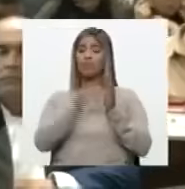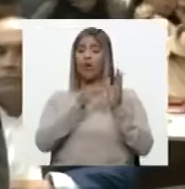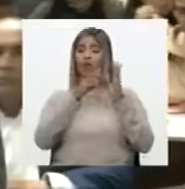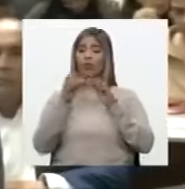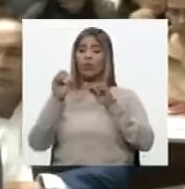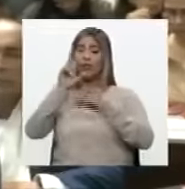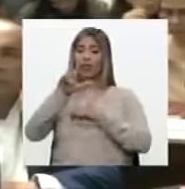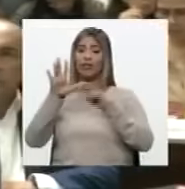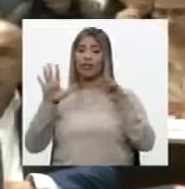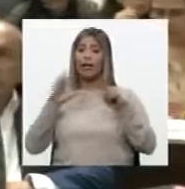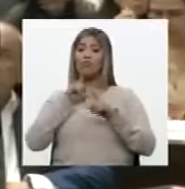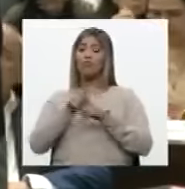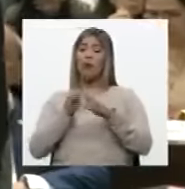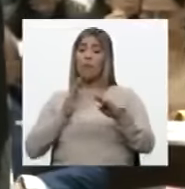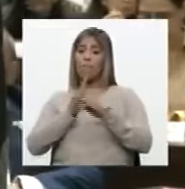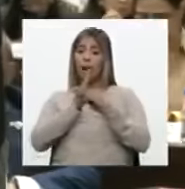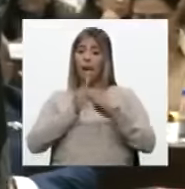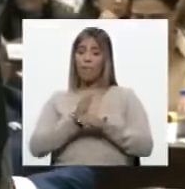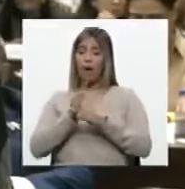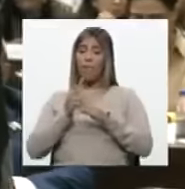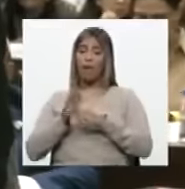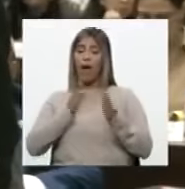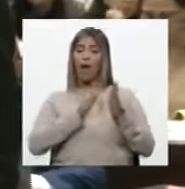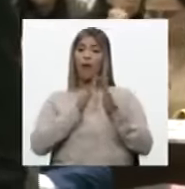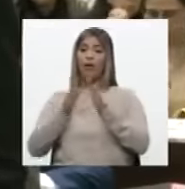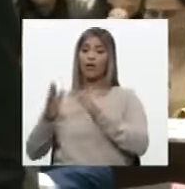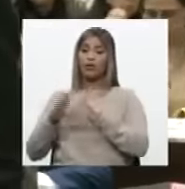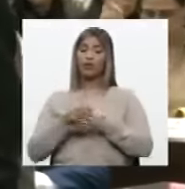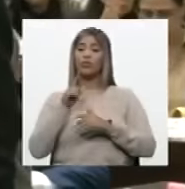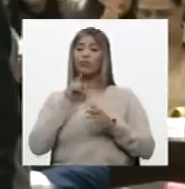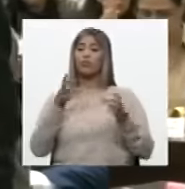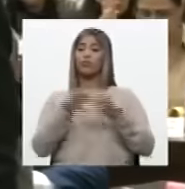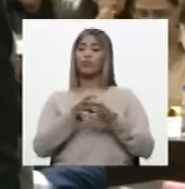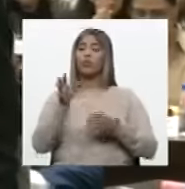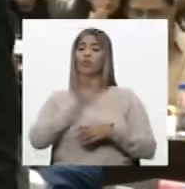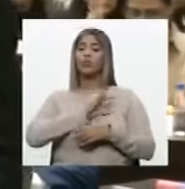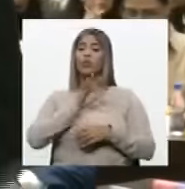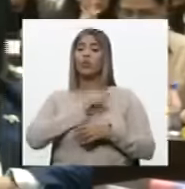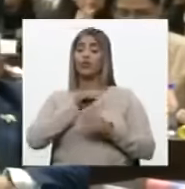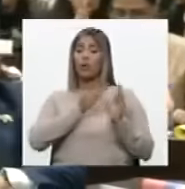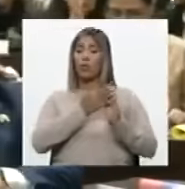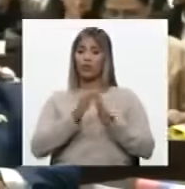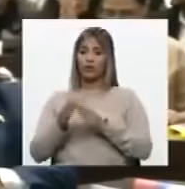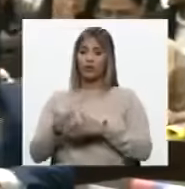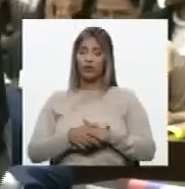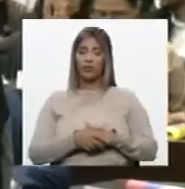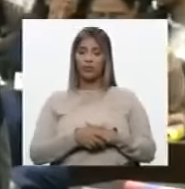establecía serias limitaciones a la organización de los partidos socialistas y comunistas.